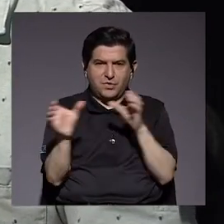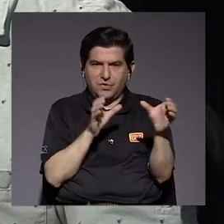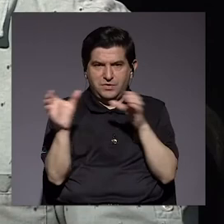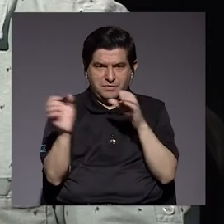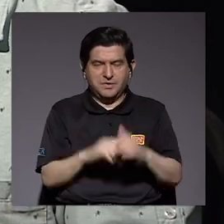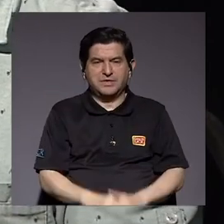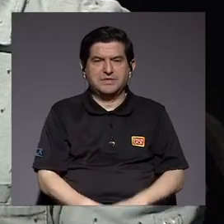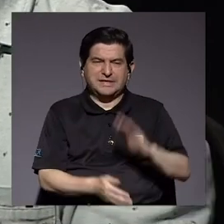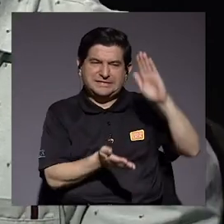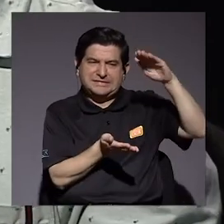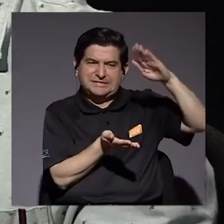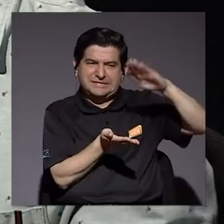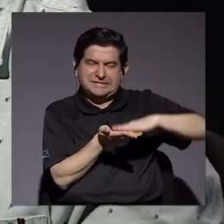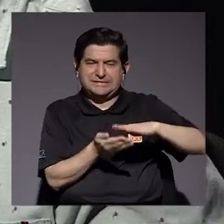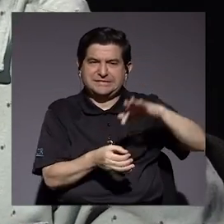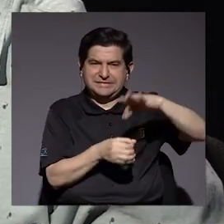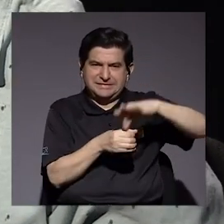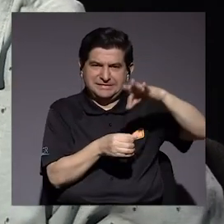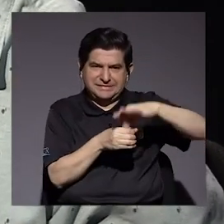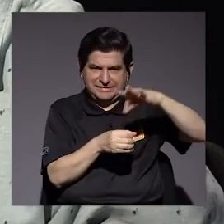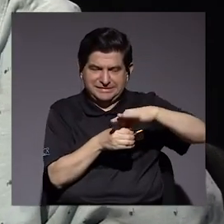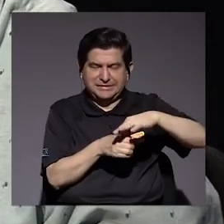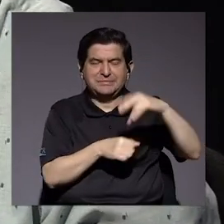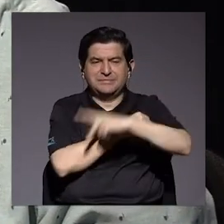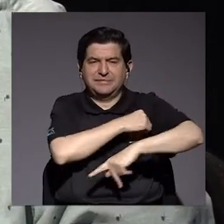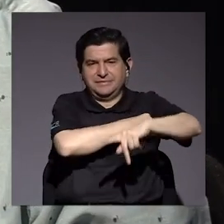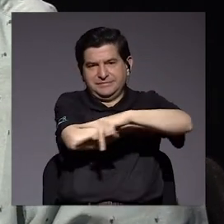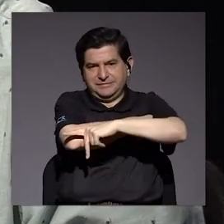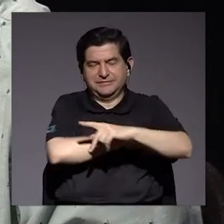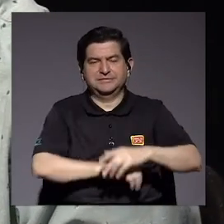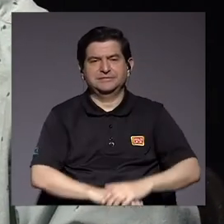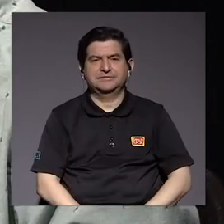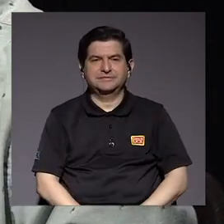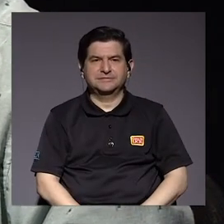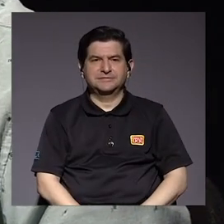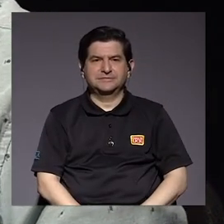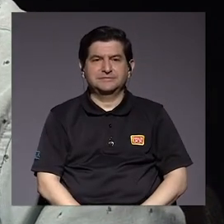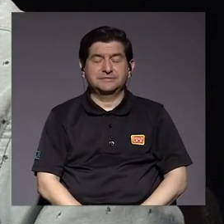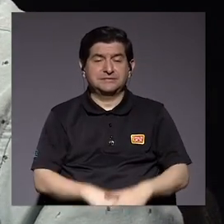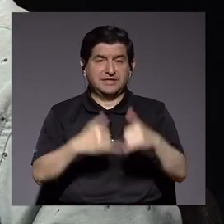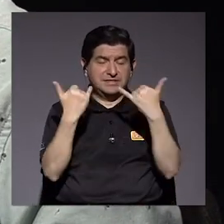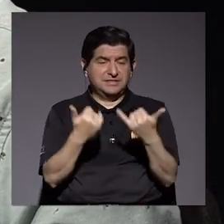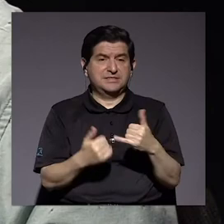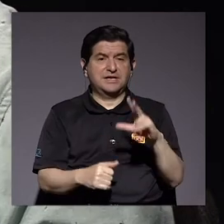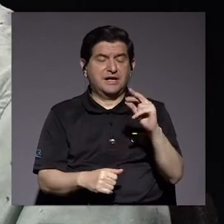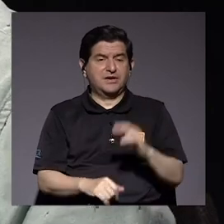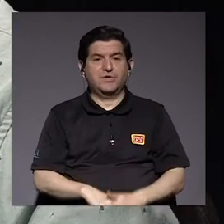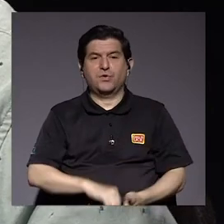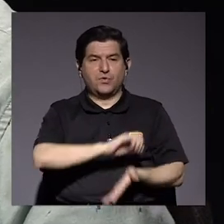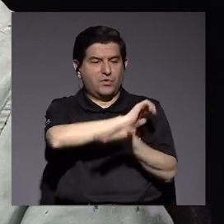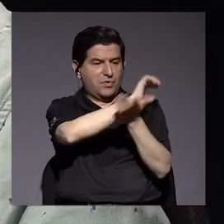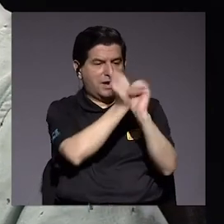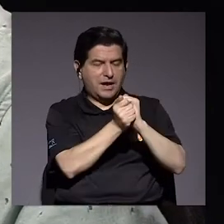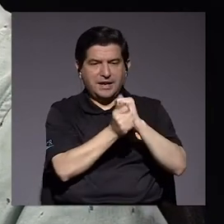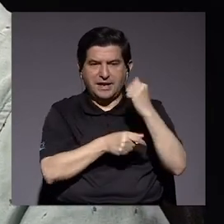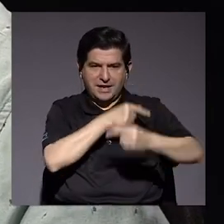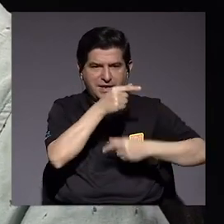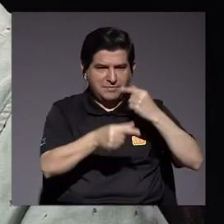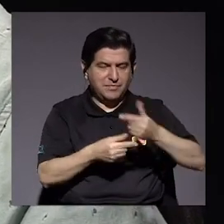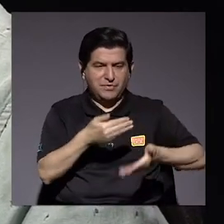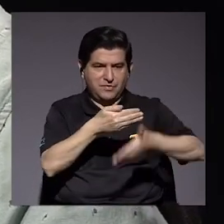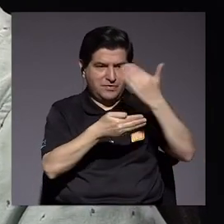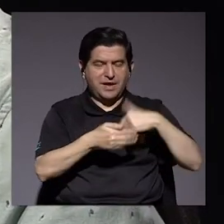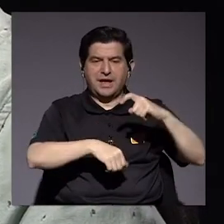comercial mermaron el cultivo de granos en el país y ya no se dio el relevo generacional que se venía